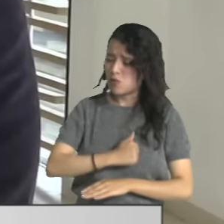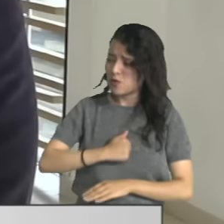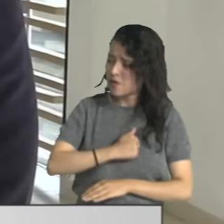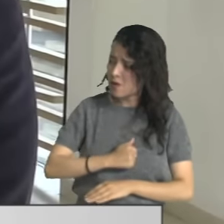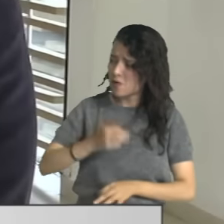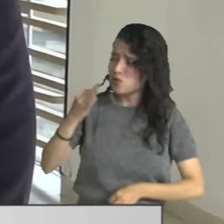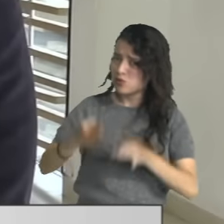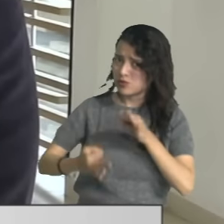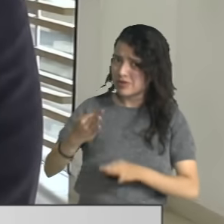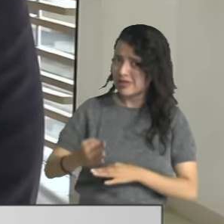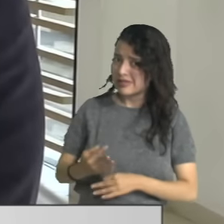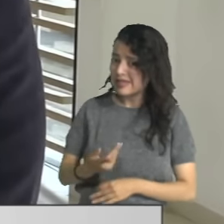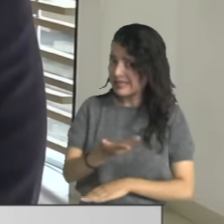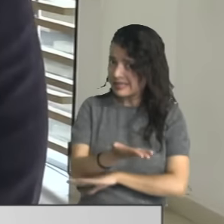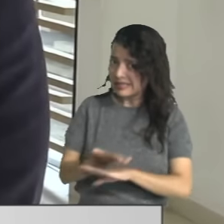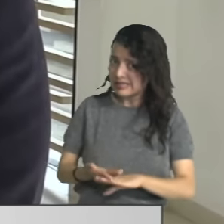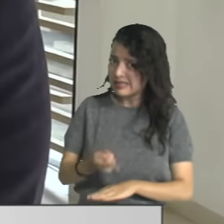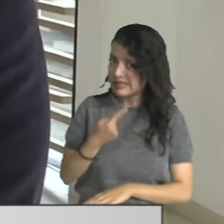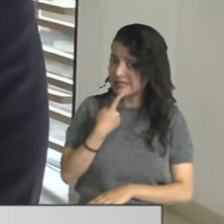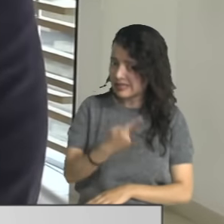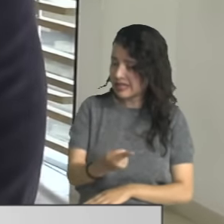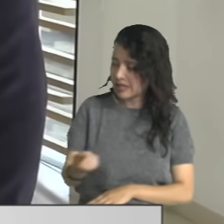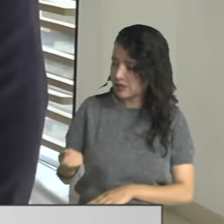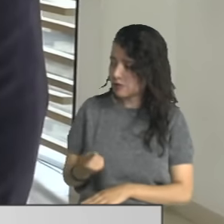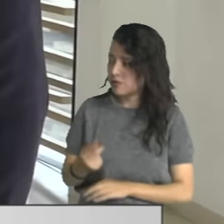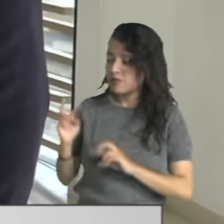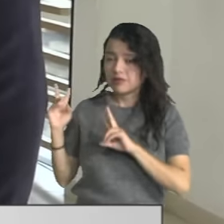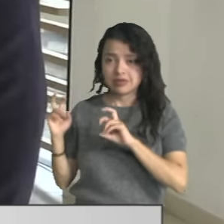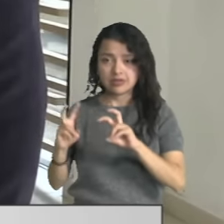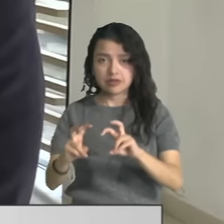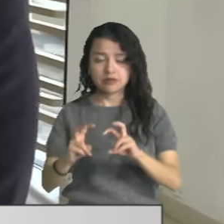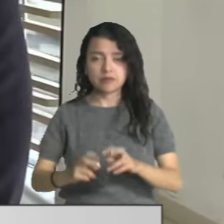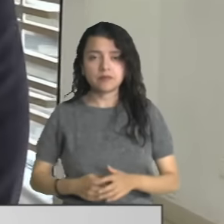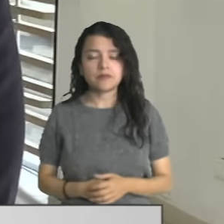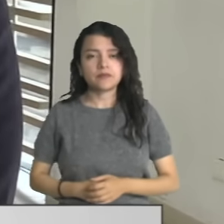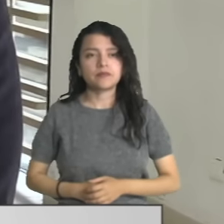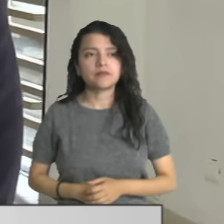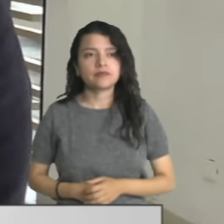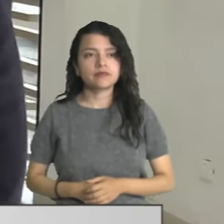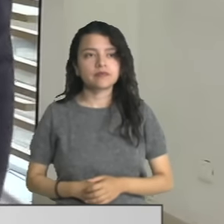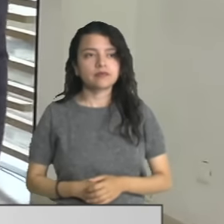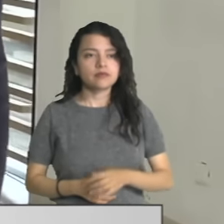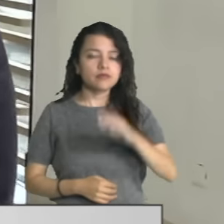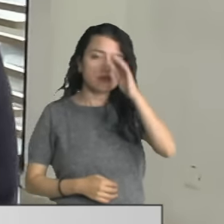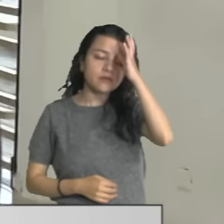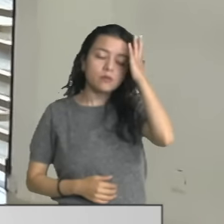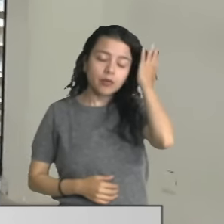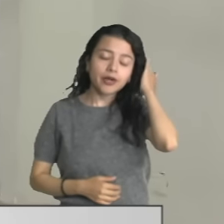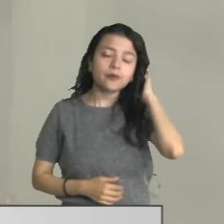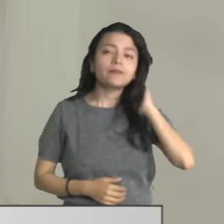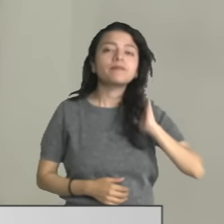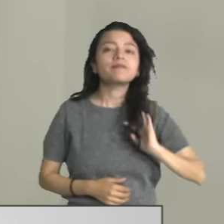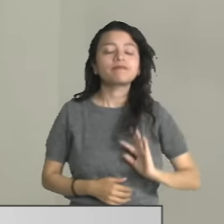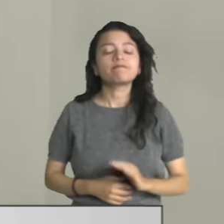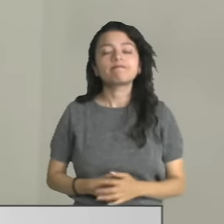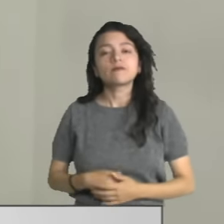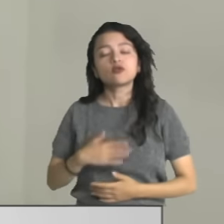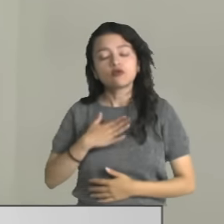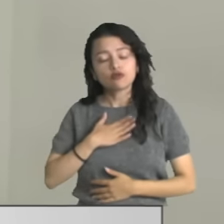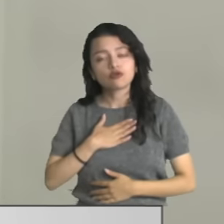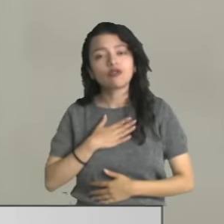sobre estos hechos que aún son materia de investigación. ¿Cómo va eso? Bueno, le he pedido en este mismo Enarit de